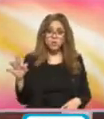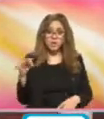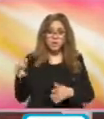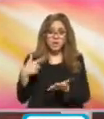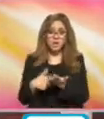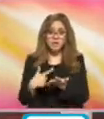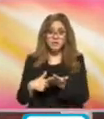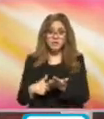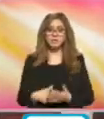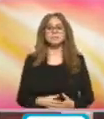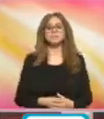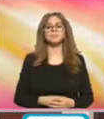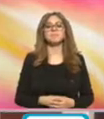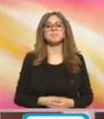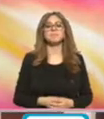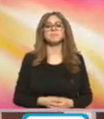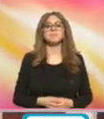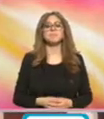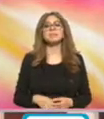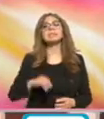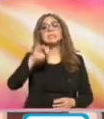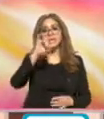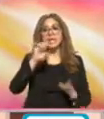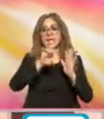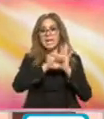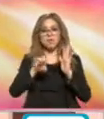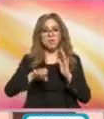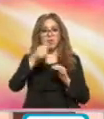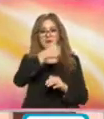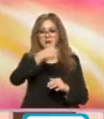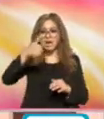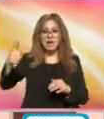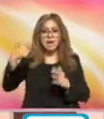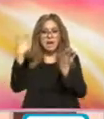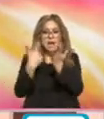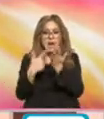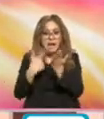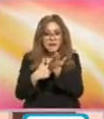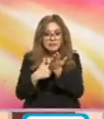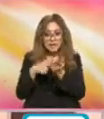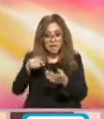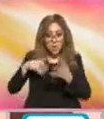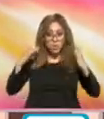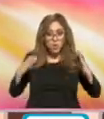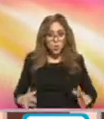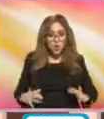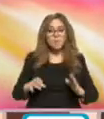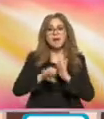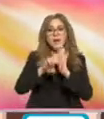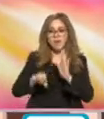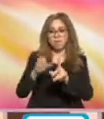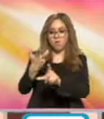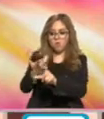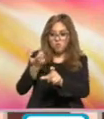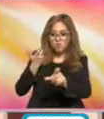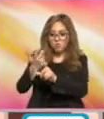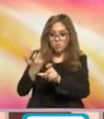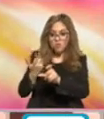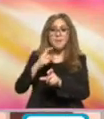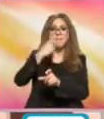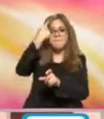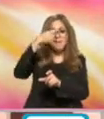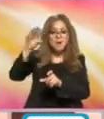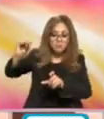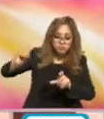Cualquier parte del cuerpo que nosotros podamos sacar grasa, Sí. esa grasa se puede ocupar para cualquier otra parte del cuerpo, Muy bien. para